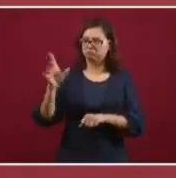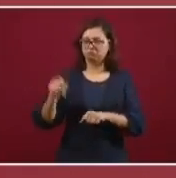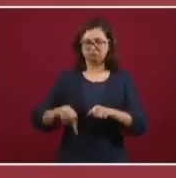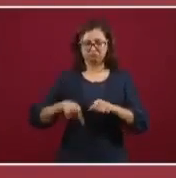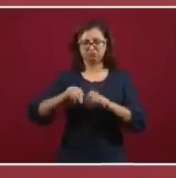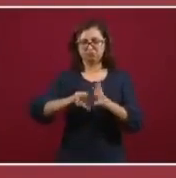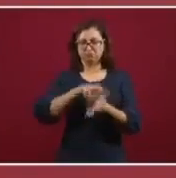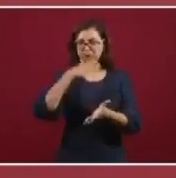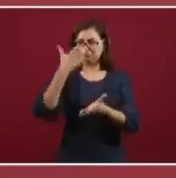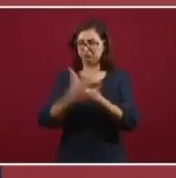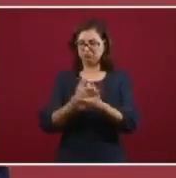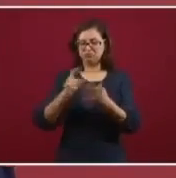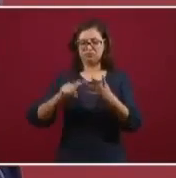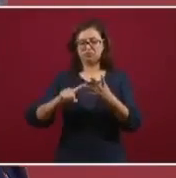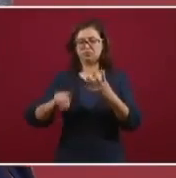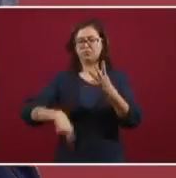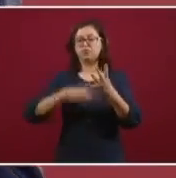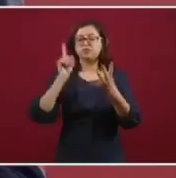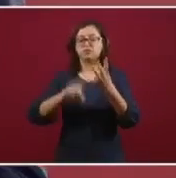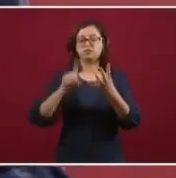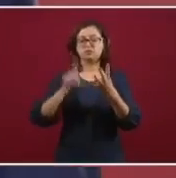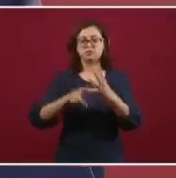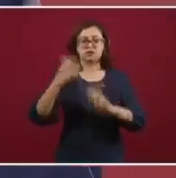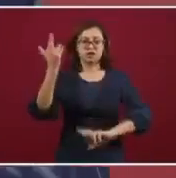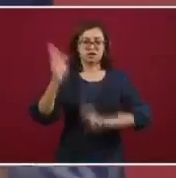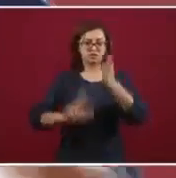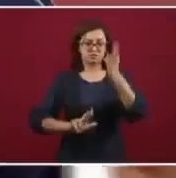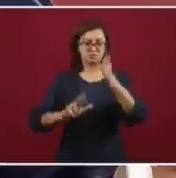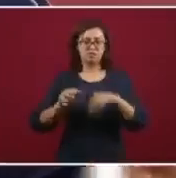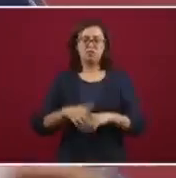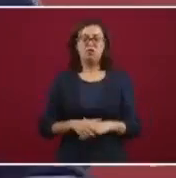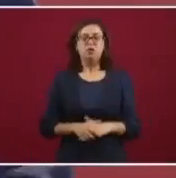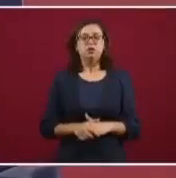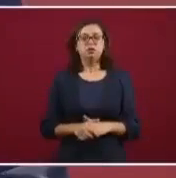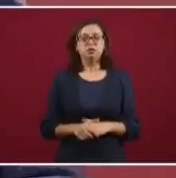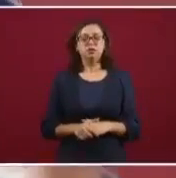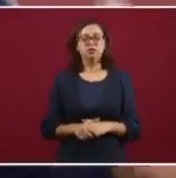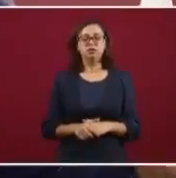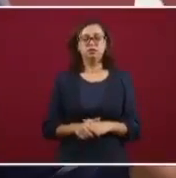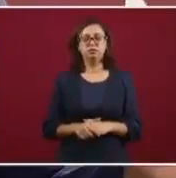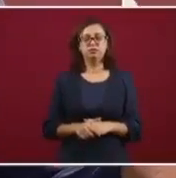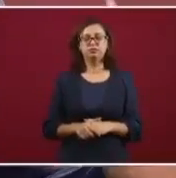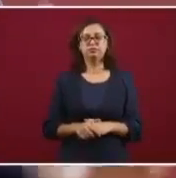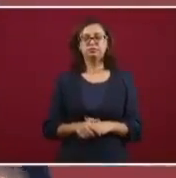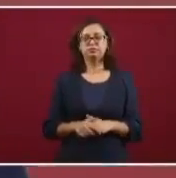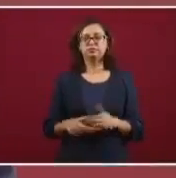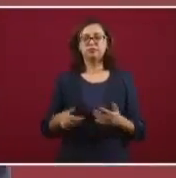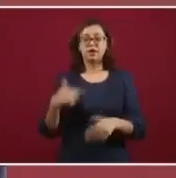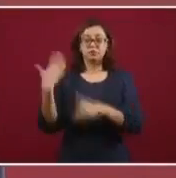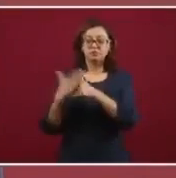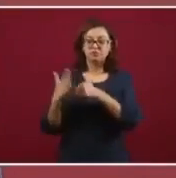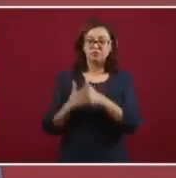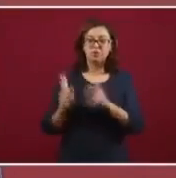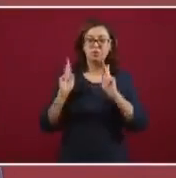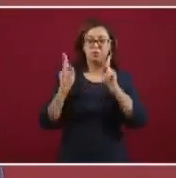y desde luego la revolución, que ya todo es puro puente.